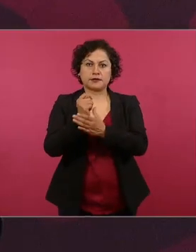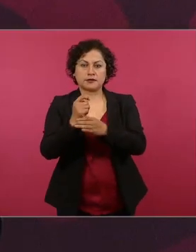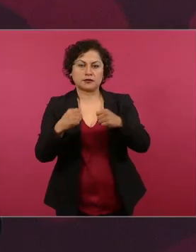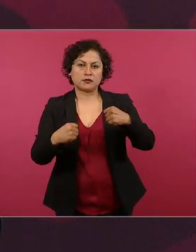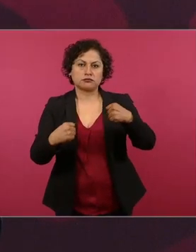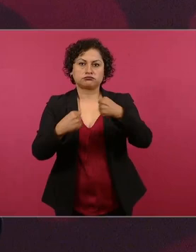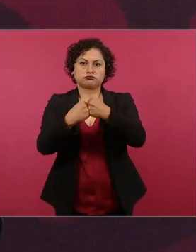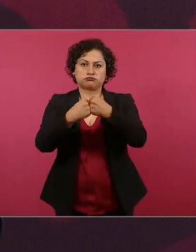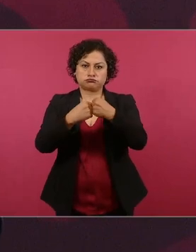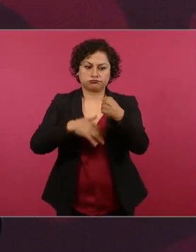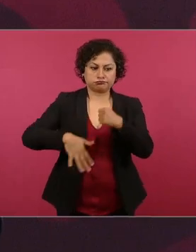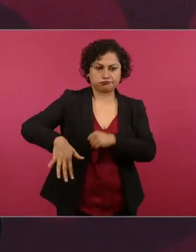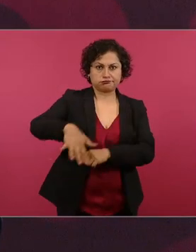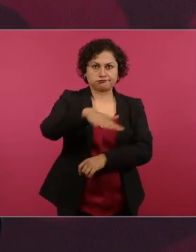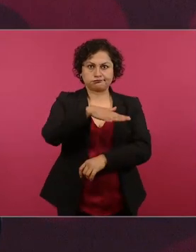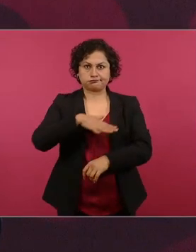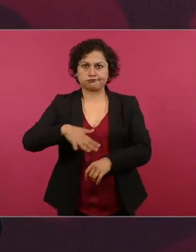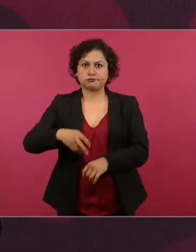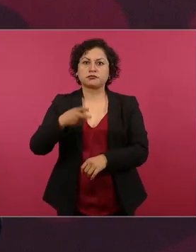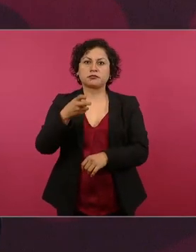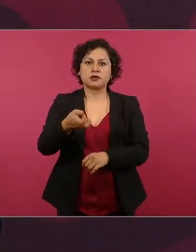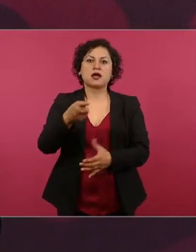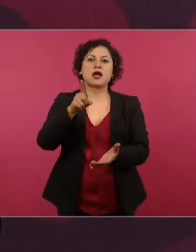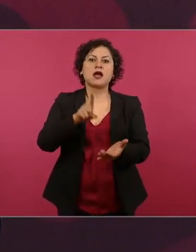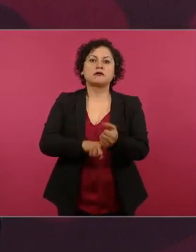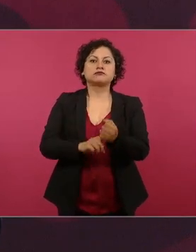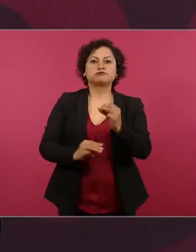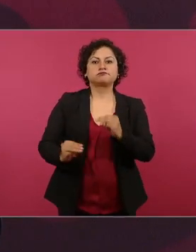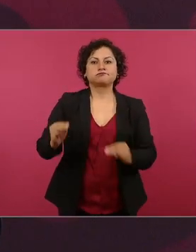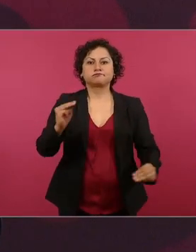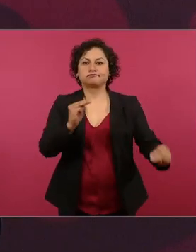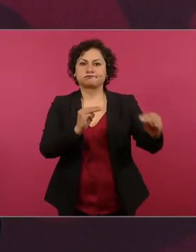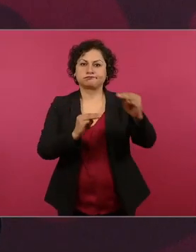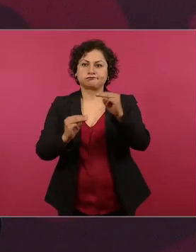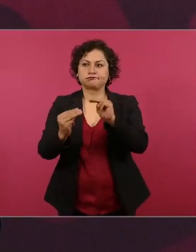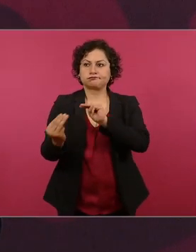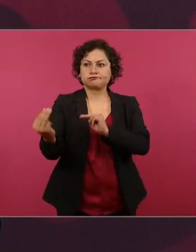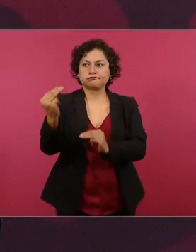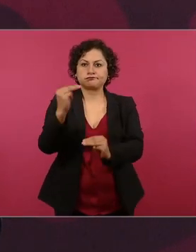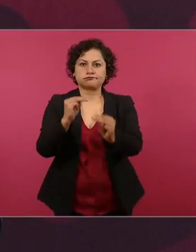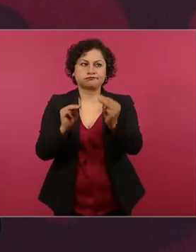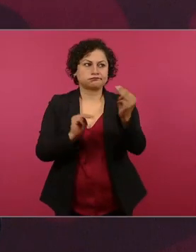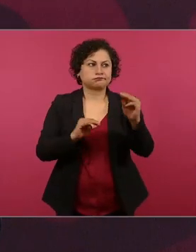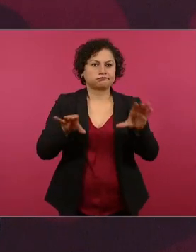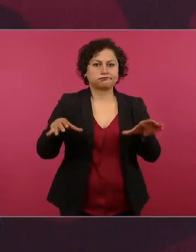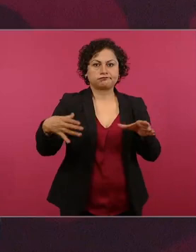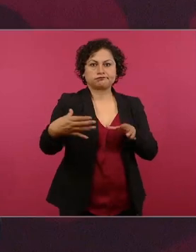donde están cerros. Y por otra parte,